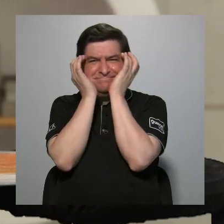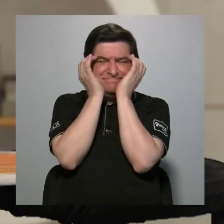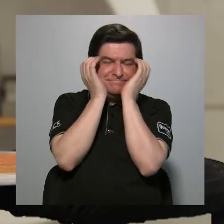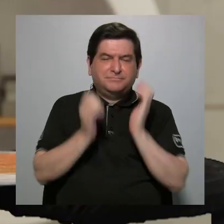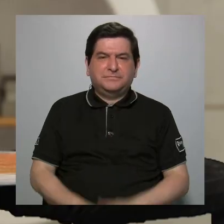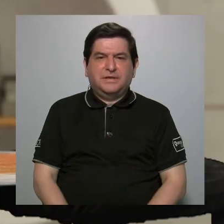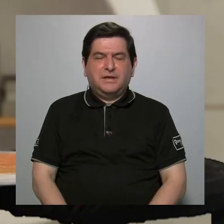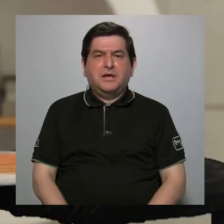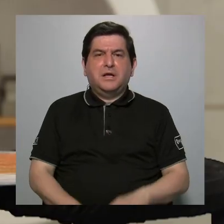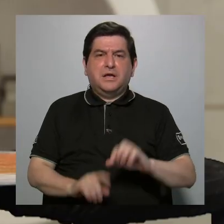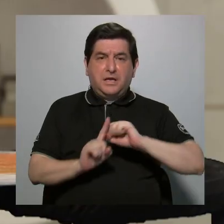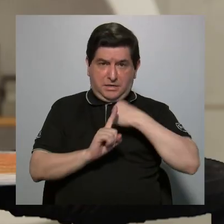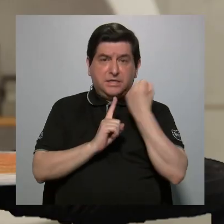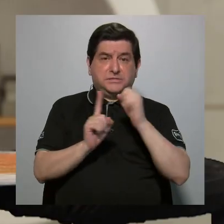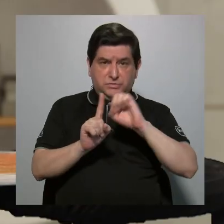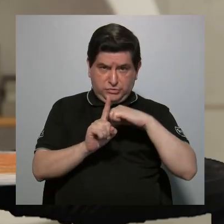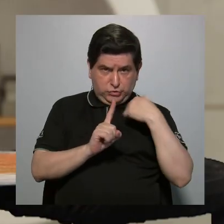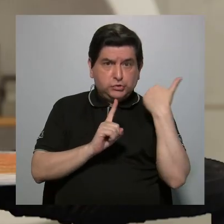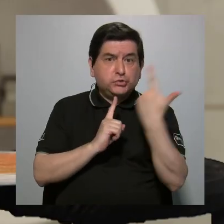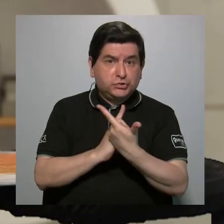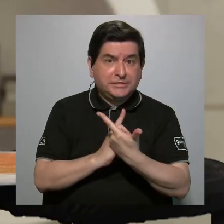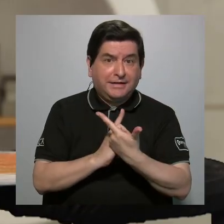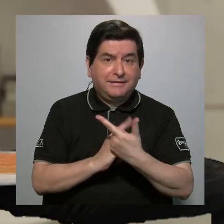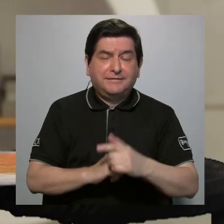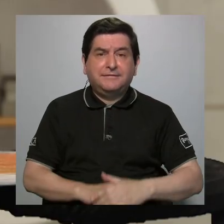angustiante desde el punto de vista social.